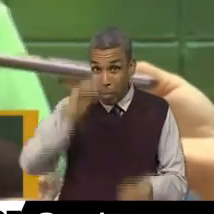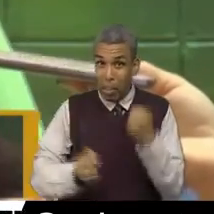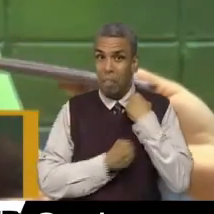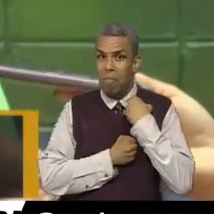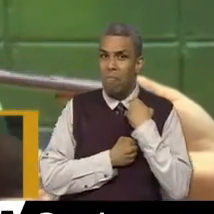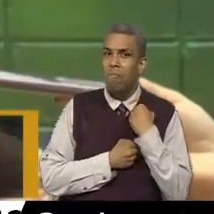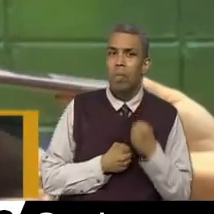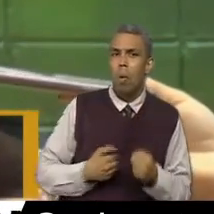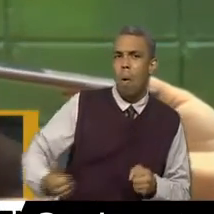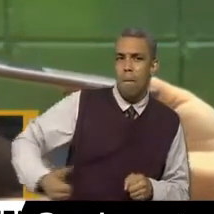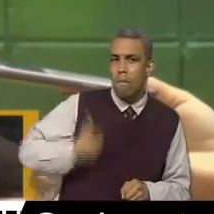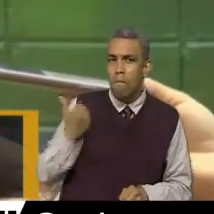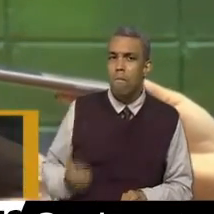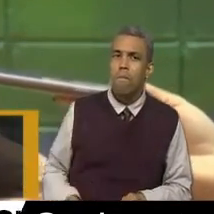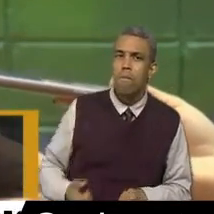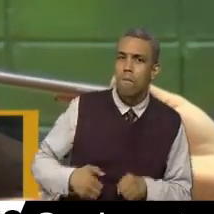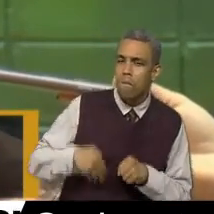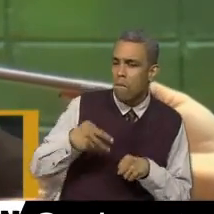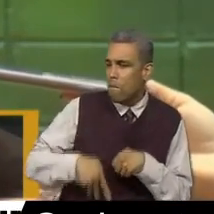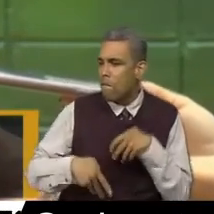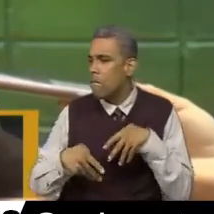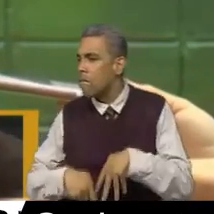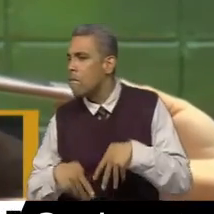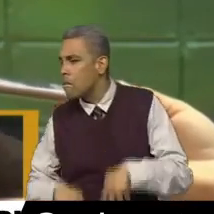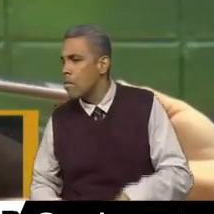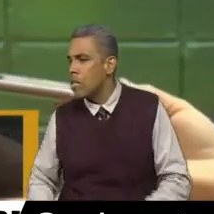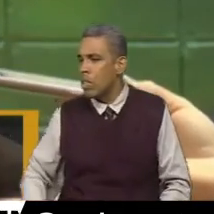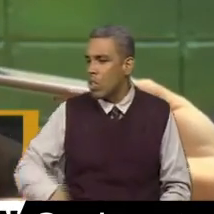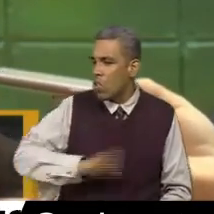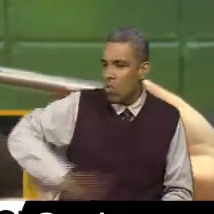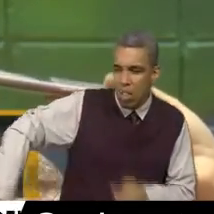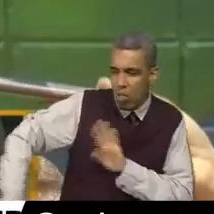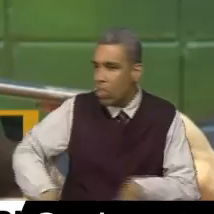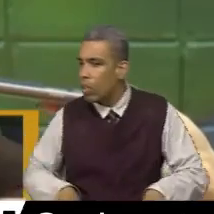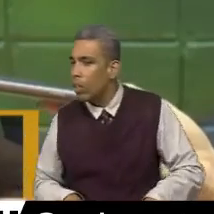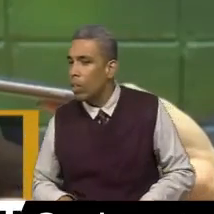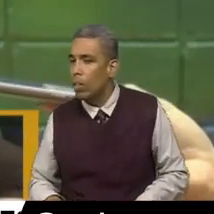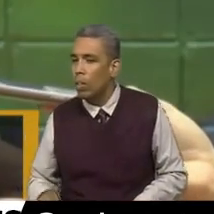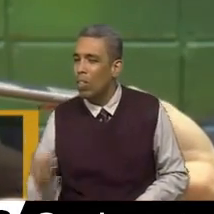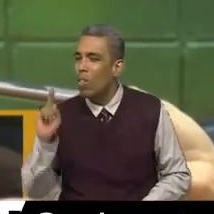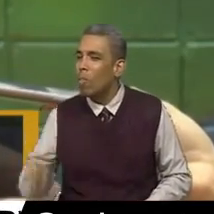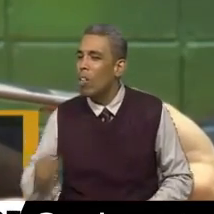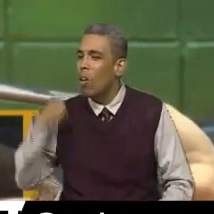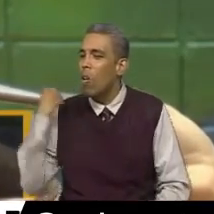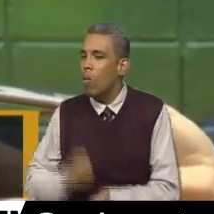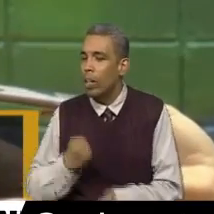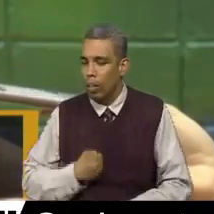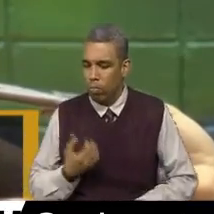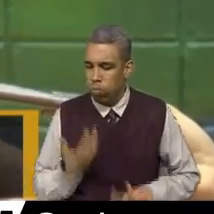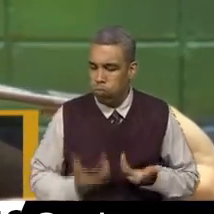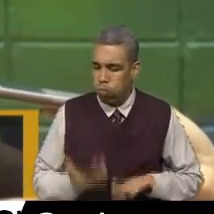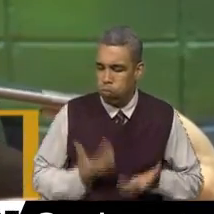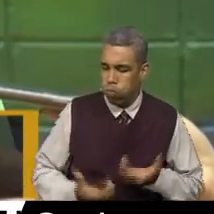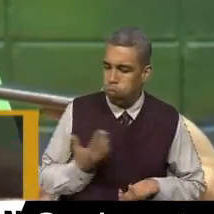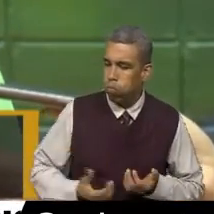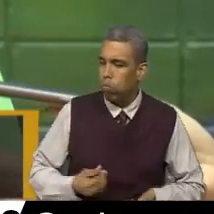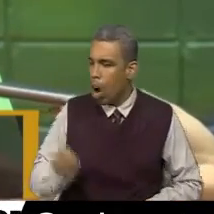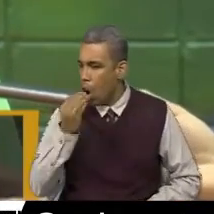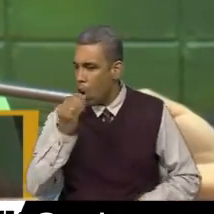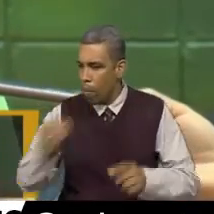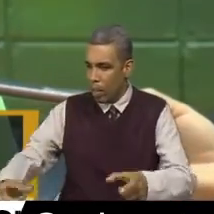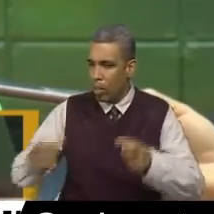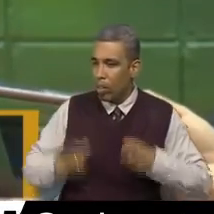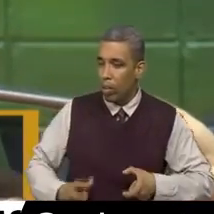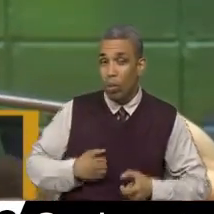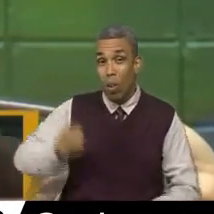casas, obligándolos a cocinarles, a prepararles comida, y los fotografían en medio del cultivo de